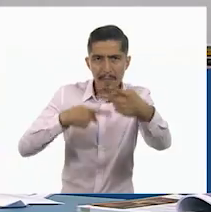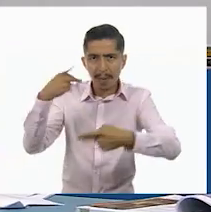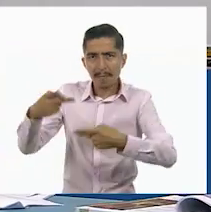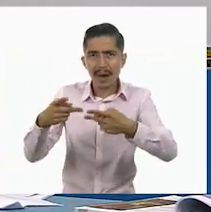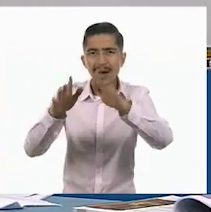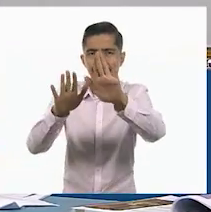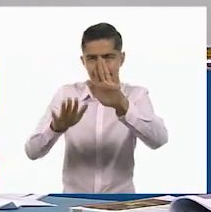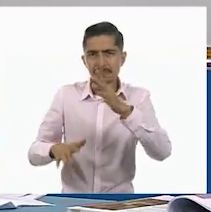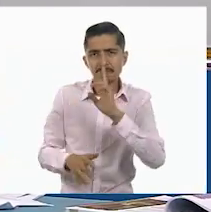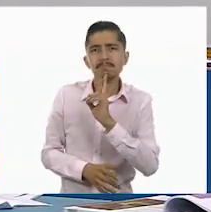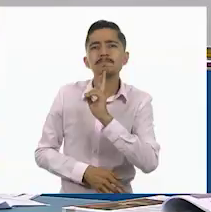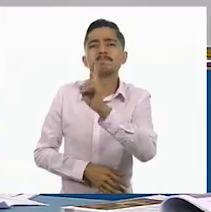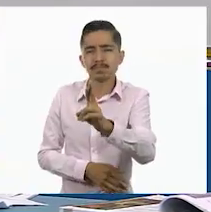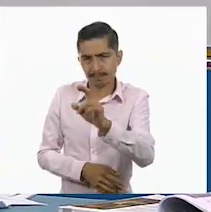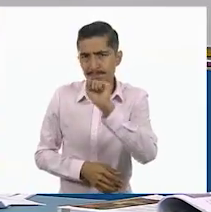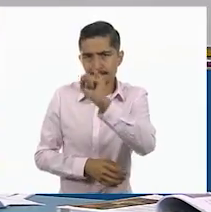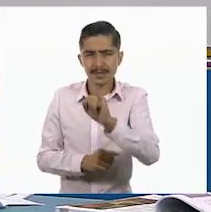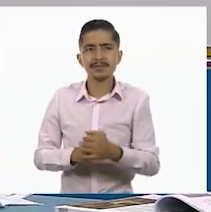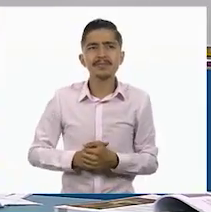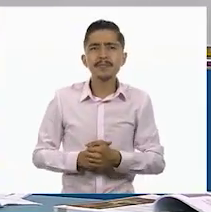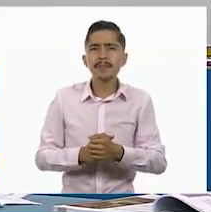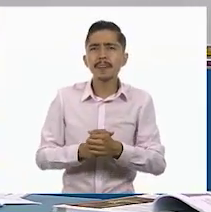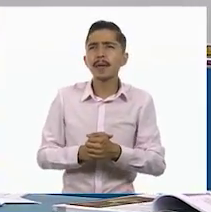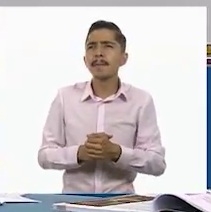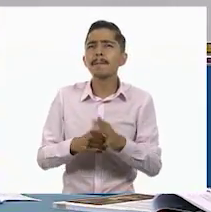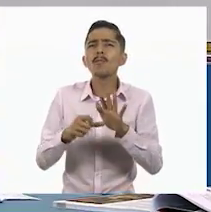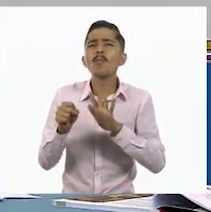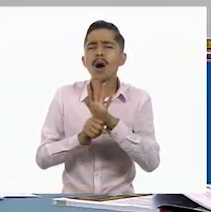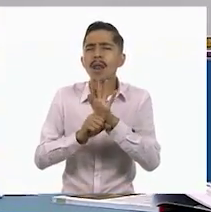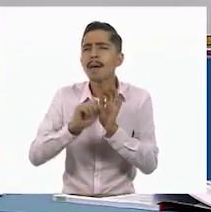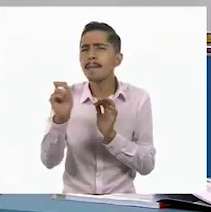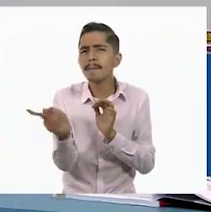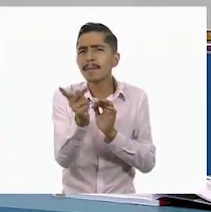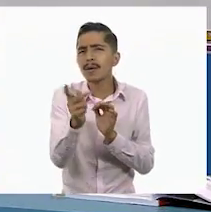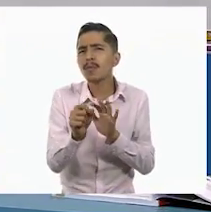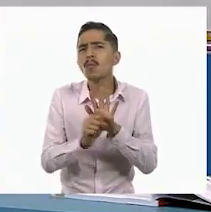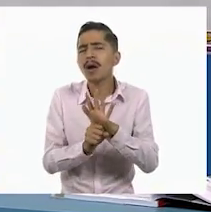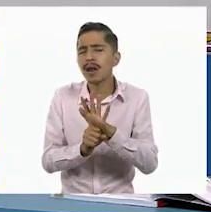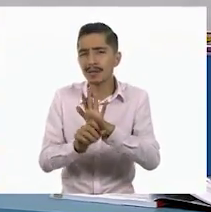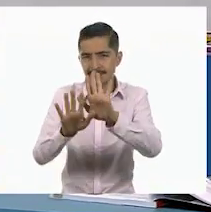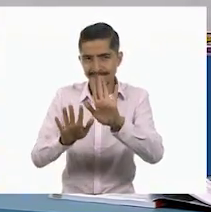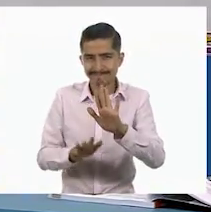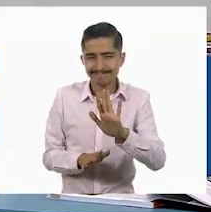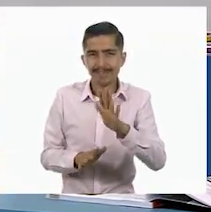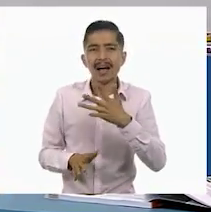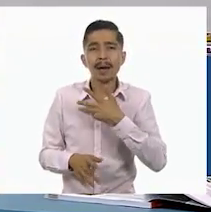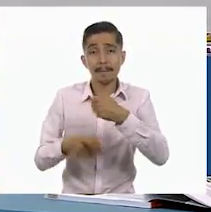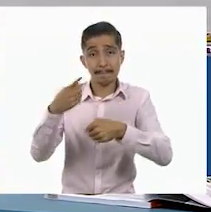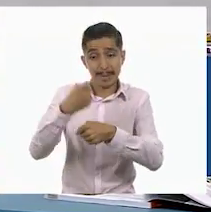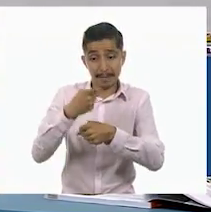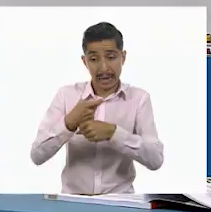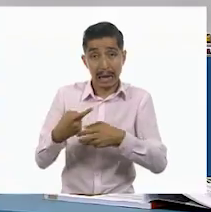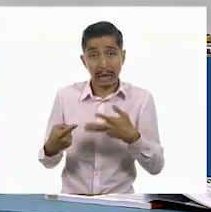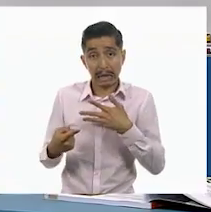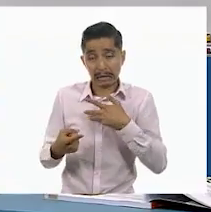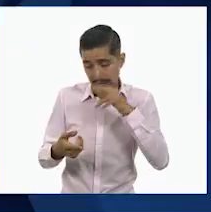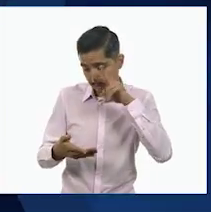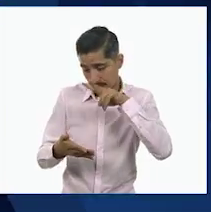darles respuesta. ¿Y cuáles son las preguntas? Bueno, pues aquí tenemos la primera.